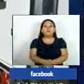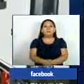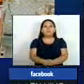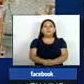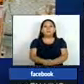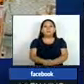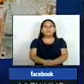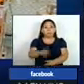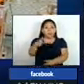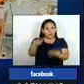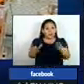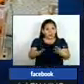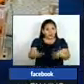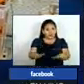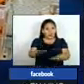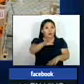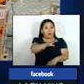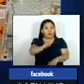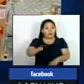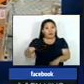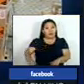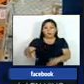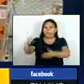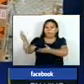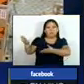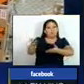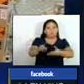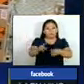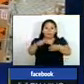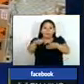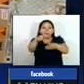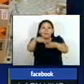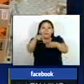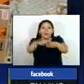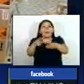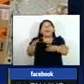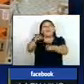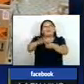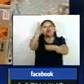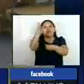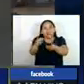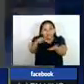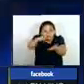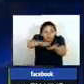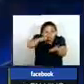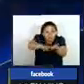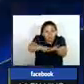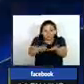Ya está en El Salvador el cargamento de la tinta indeleble que se va a utilizar en las elecciones del 28 de febrero.